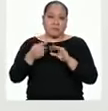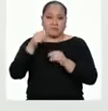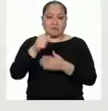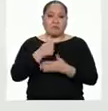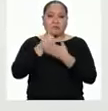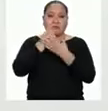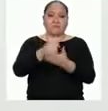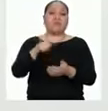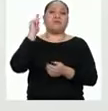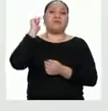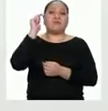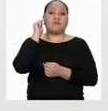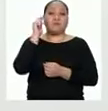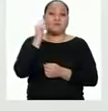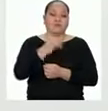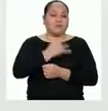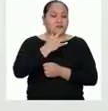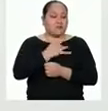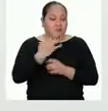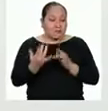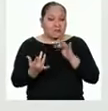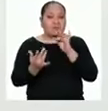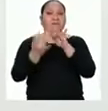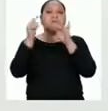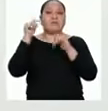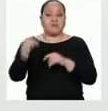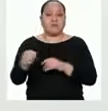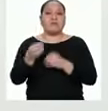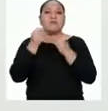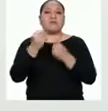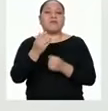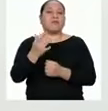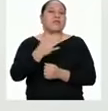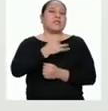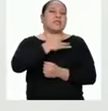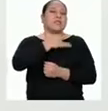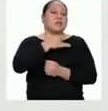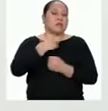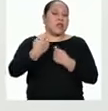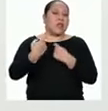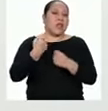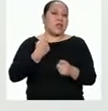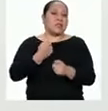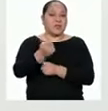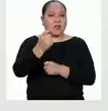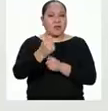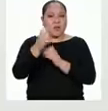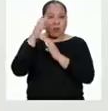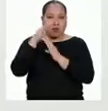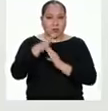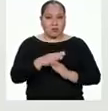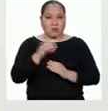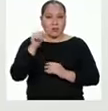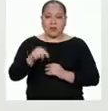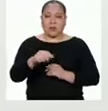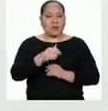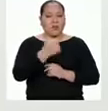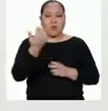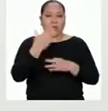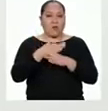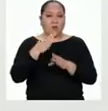sirvan como un testimonio de sensibilización sobre el impacto de la discriminación en las personas. Es un contenido de otro